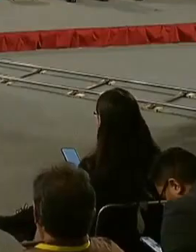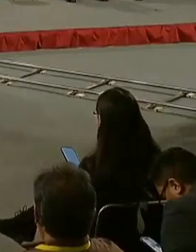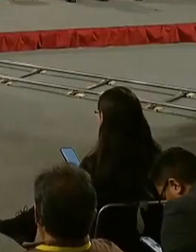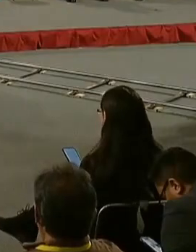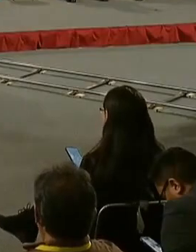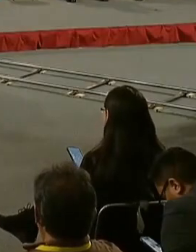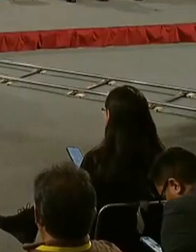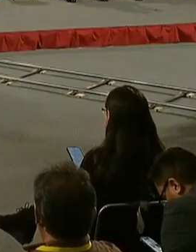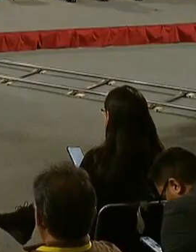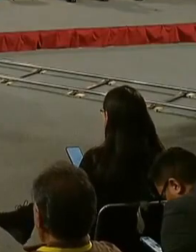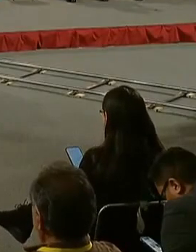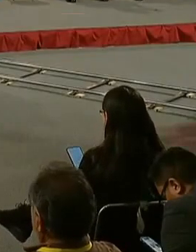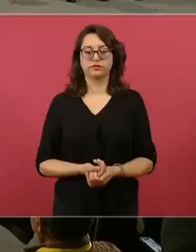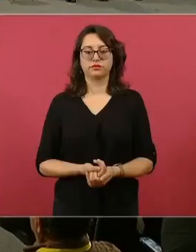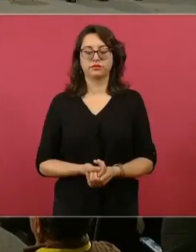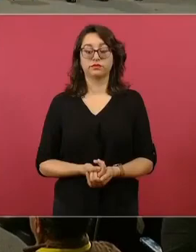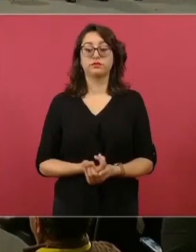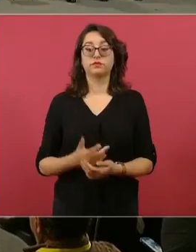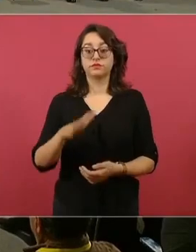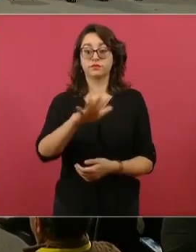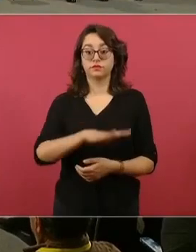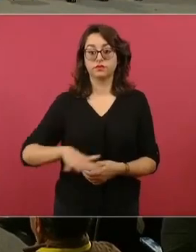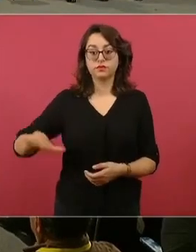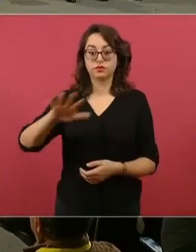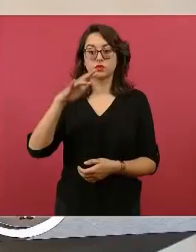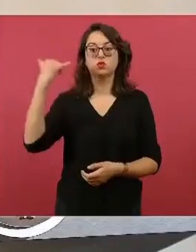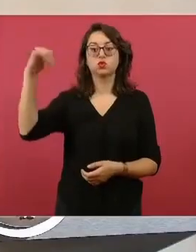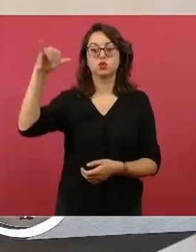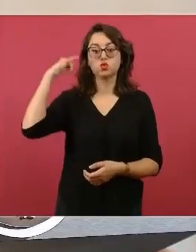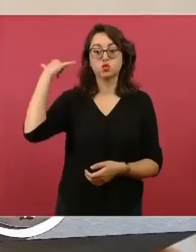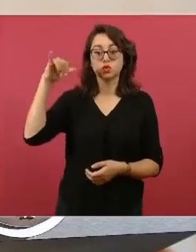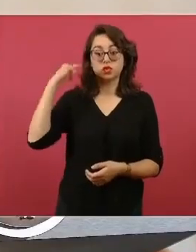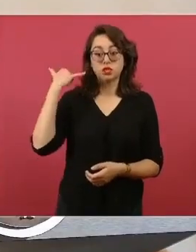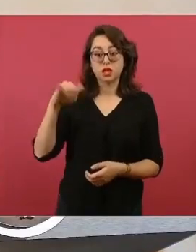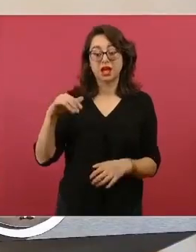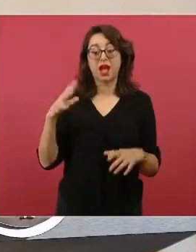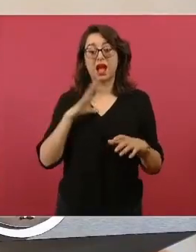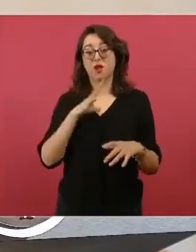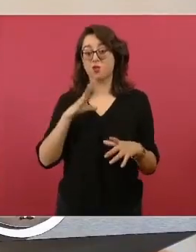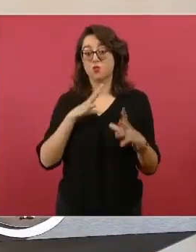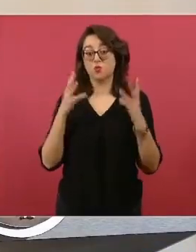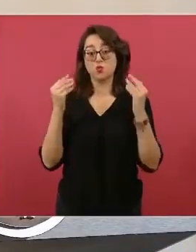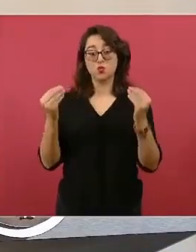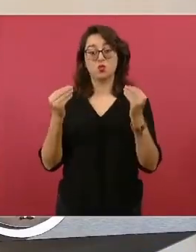importante en polinizadores, pero sobre todo en la producción apícola.